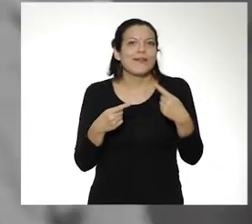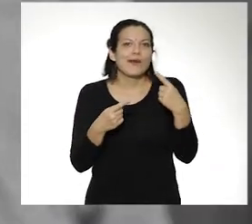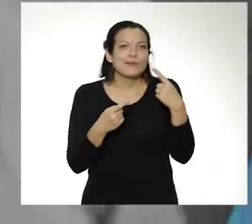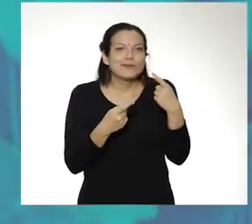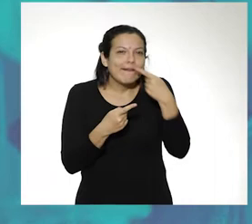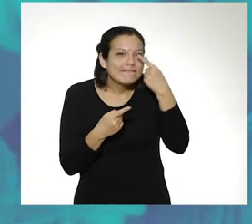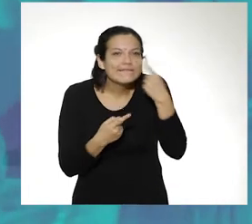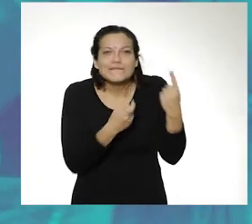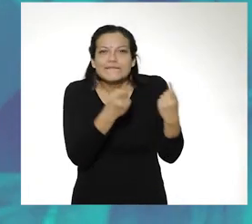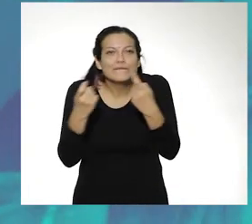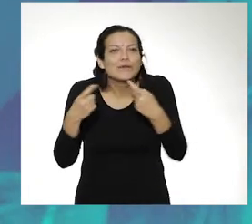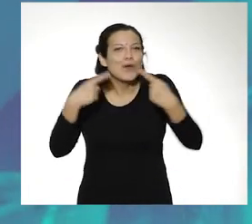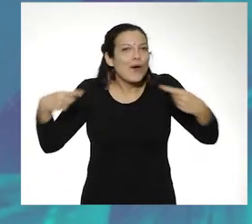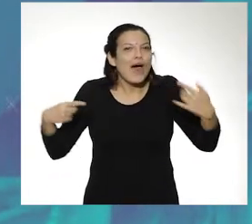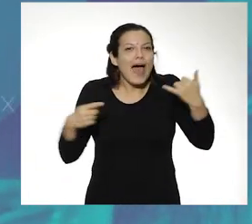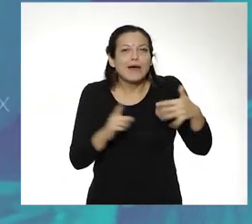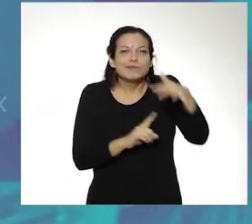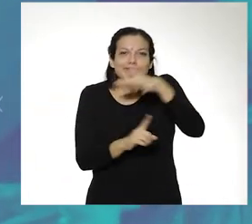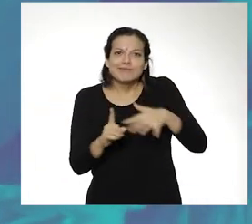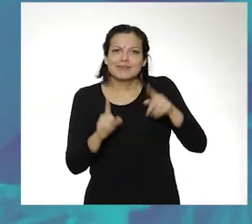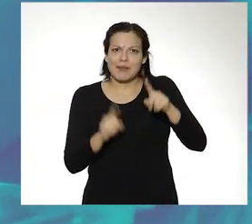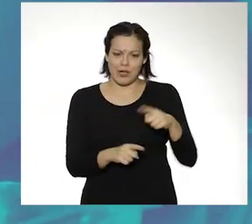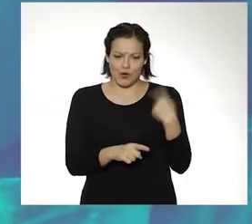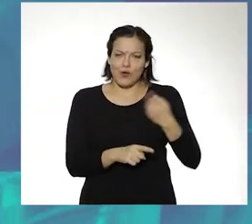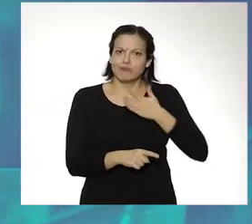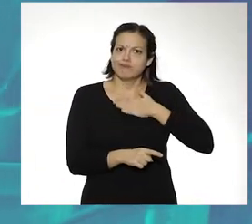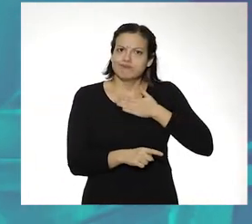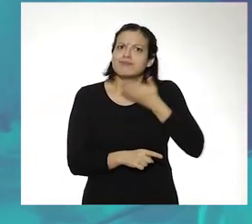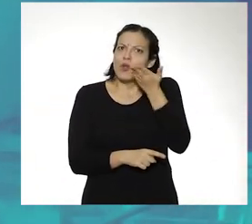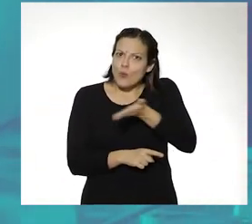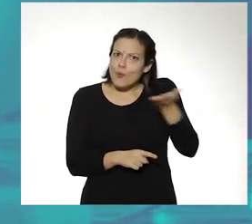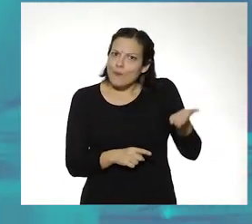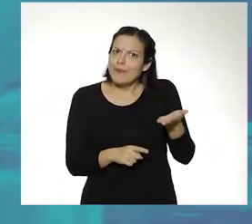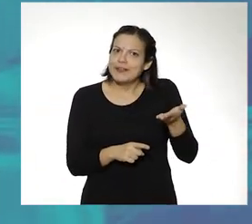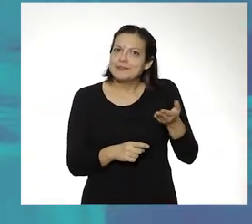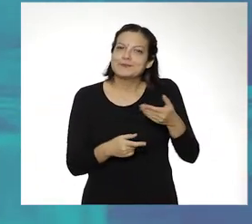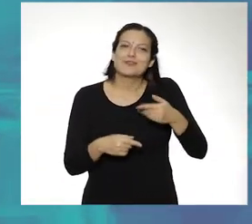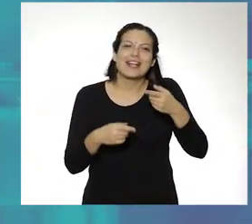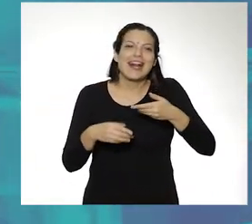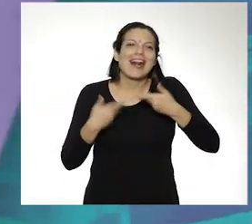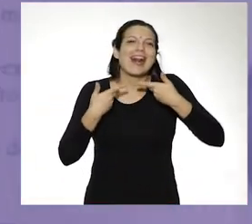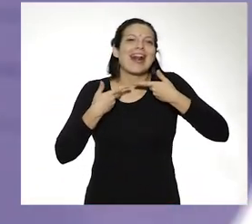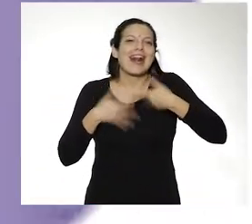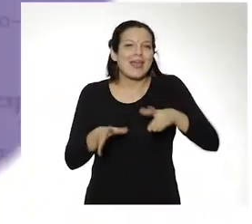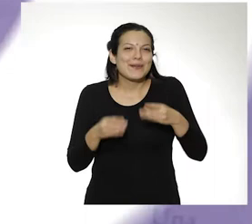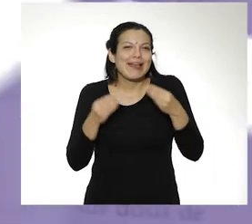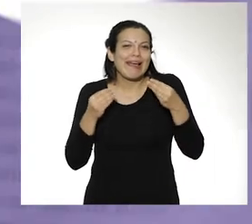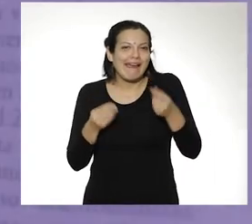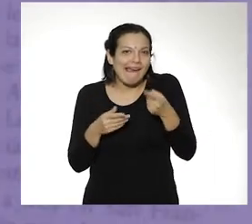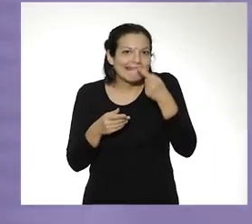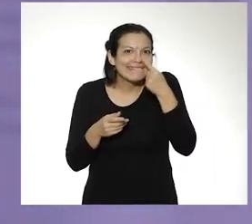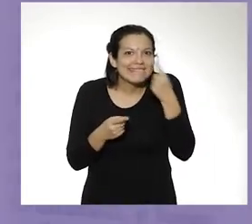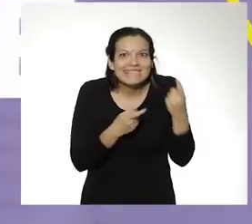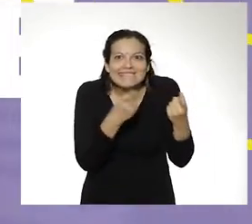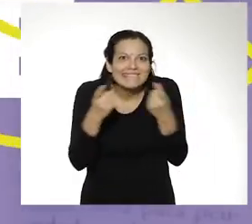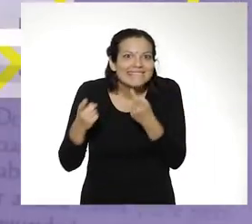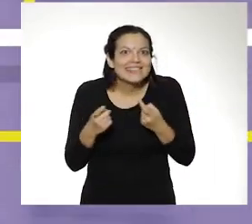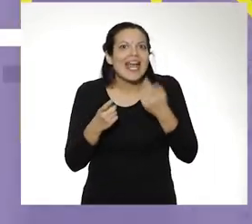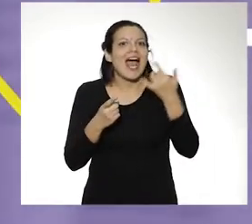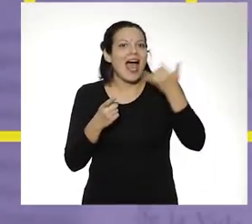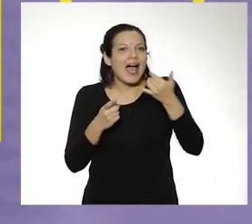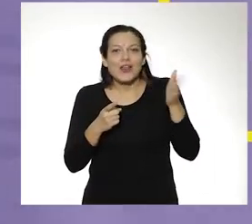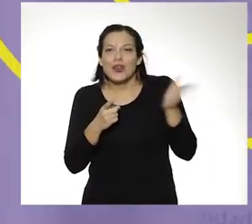nos rodean y sobre nosotros mismos. Los seres humanos somos naturalmente curiosos y en ese sentido todos tenemos algo